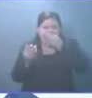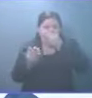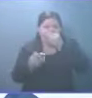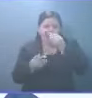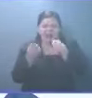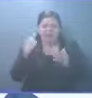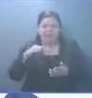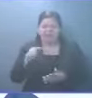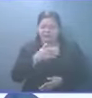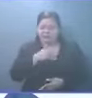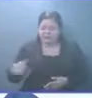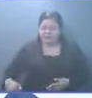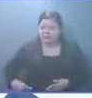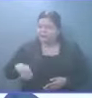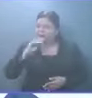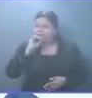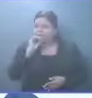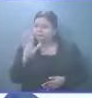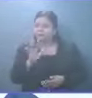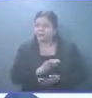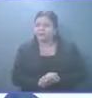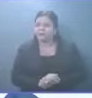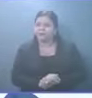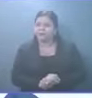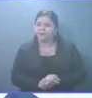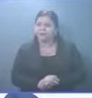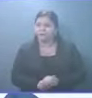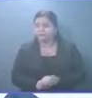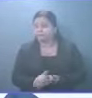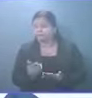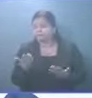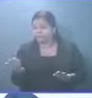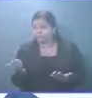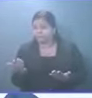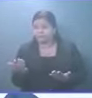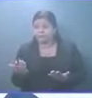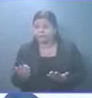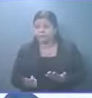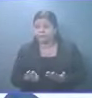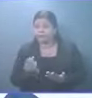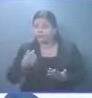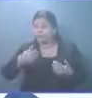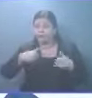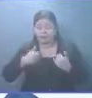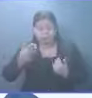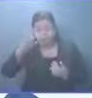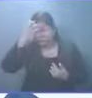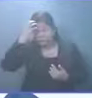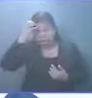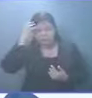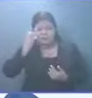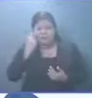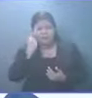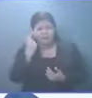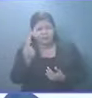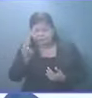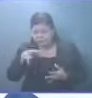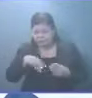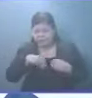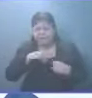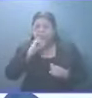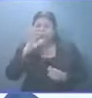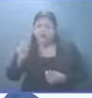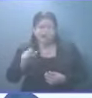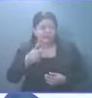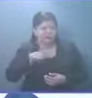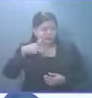señor presidente diga que son descerebrados los que dicen eso. Te digo, entonces, mire, ¿qué cuesta reconocer? Hombre, sí, me fui